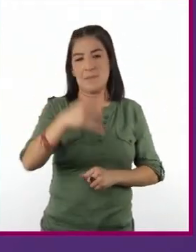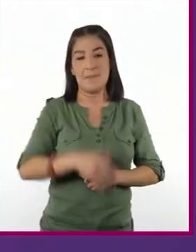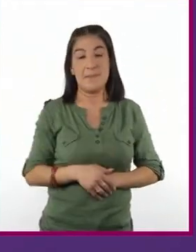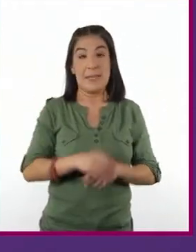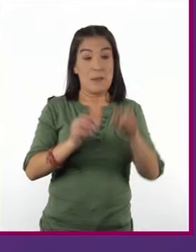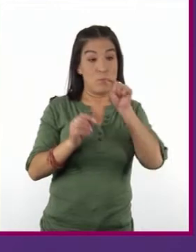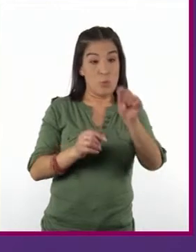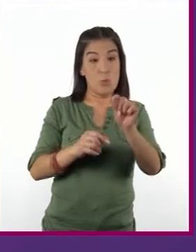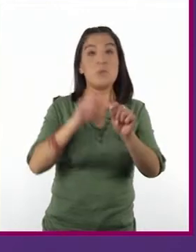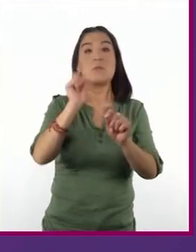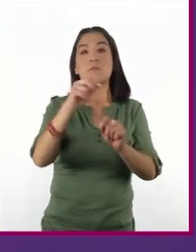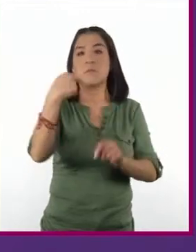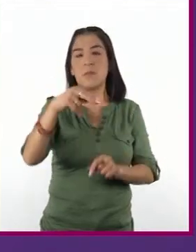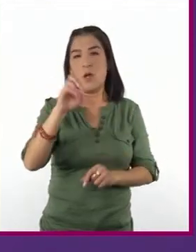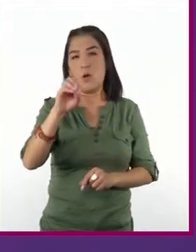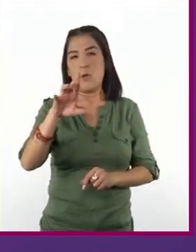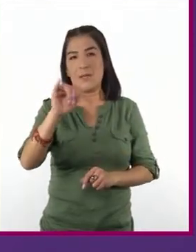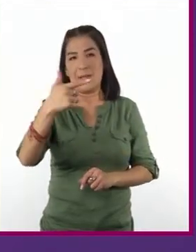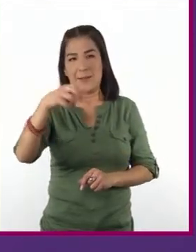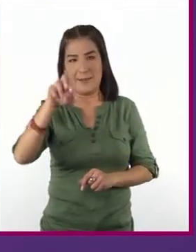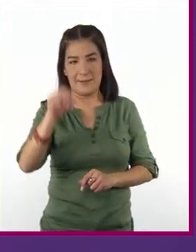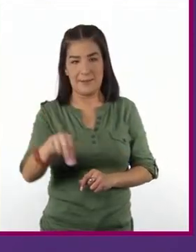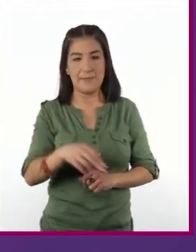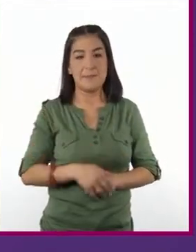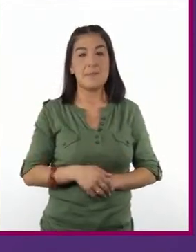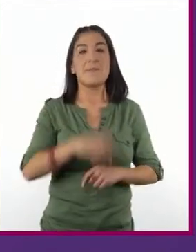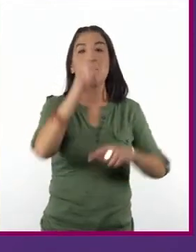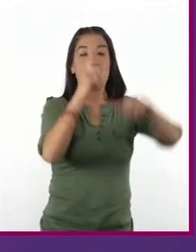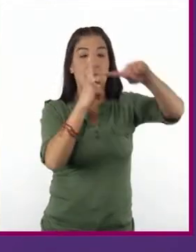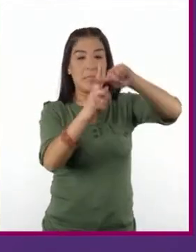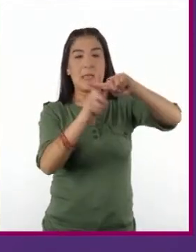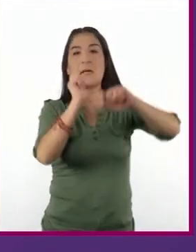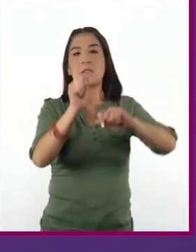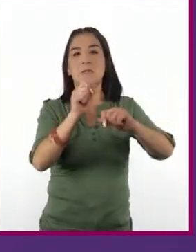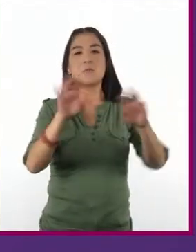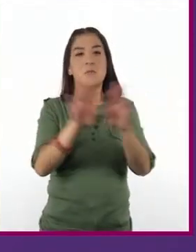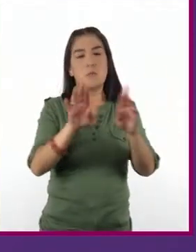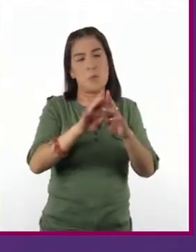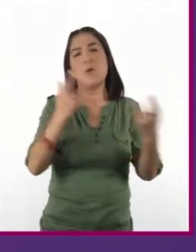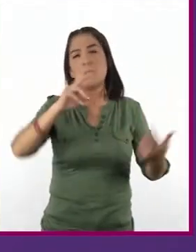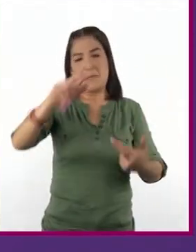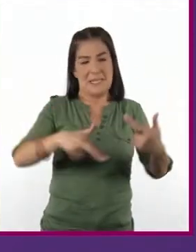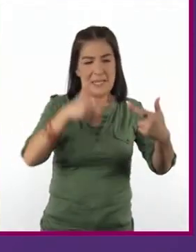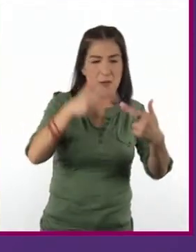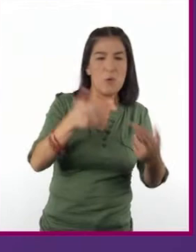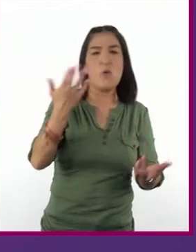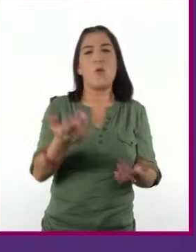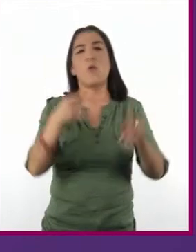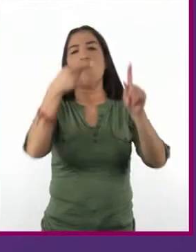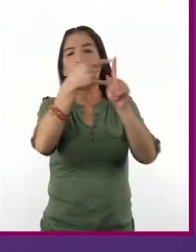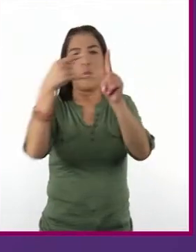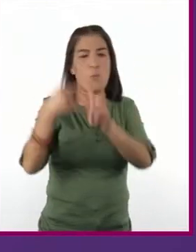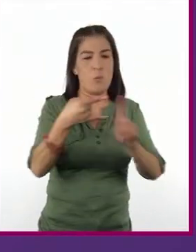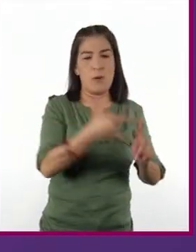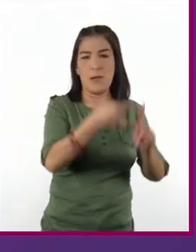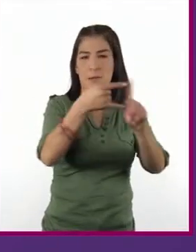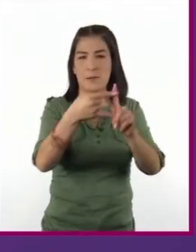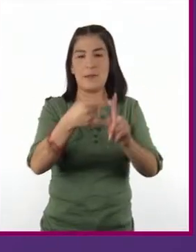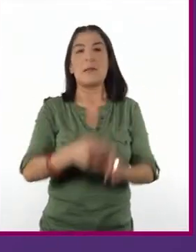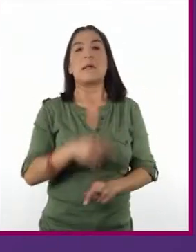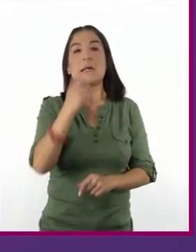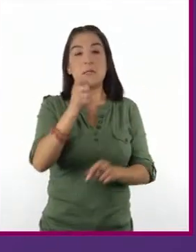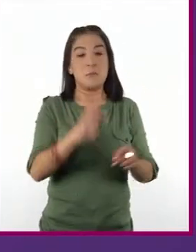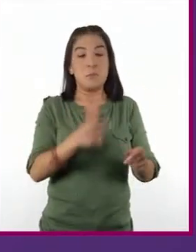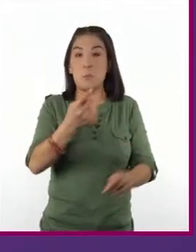origen. Este plano cartesiano queda dividido en 4 regiones o cuadrantes. La primera región la localizamos en la